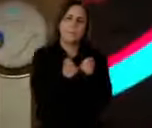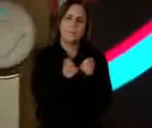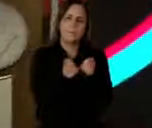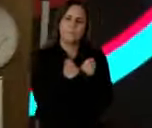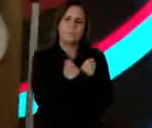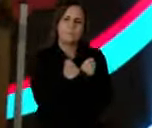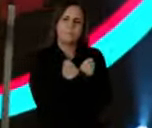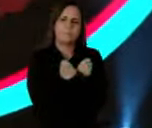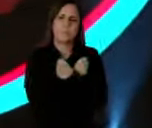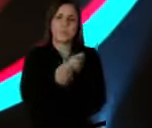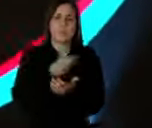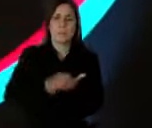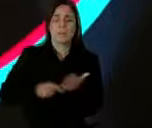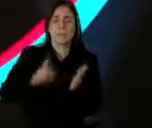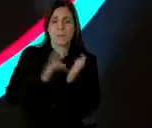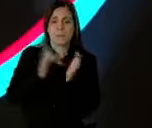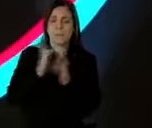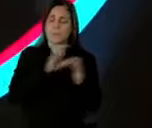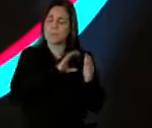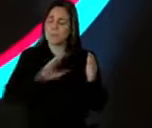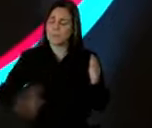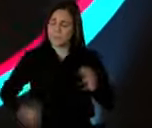que Jesucristo te da?